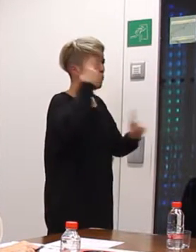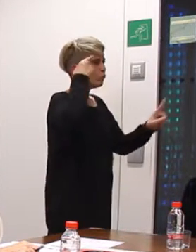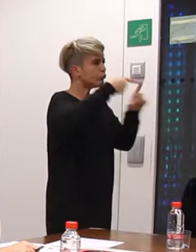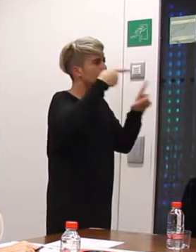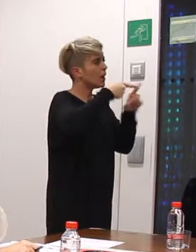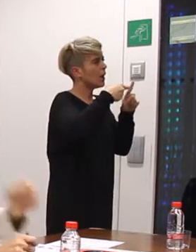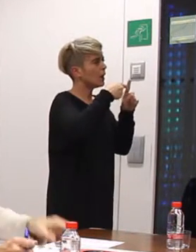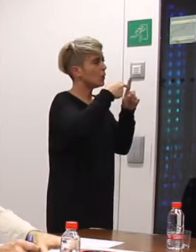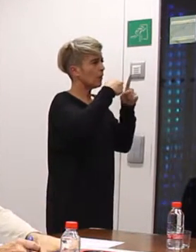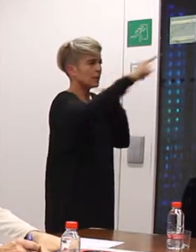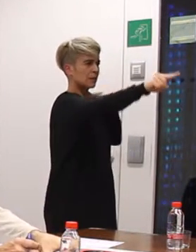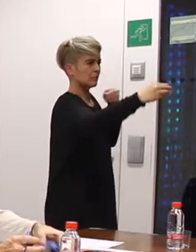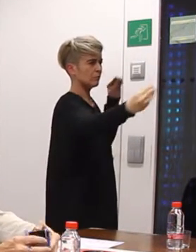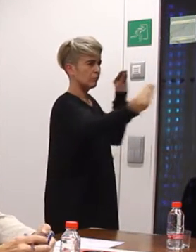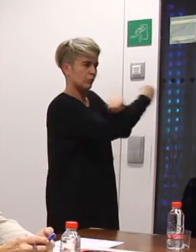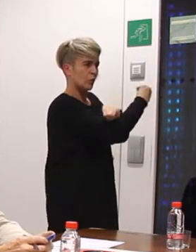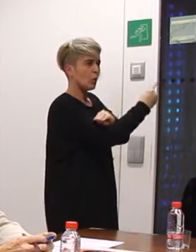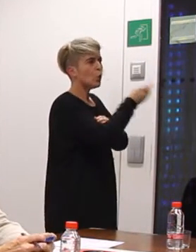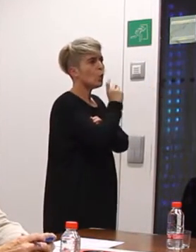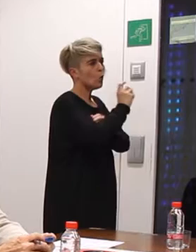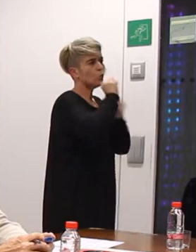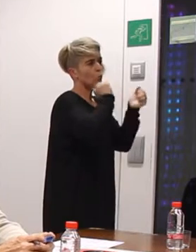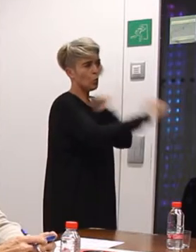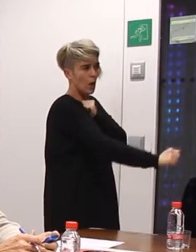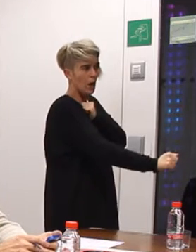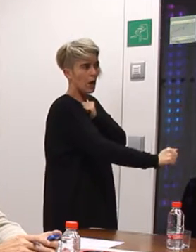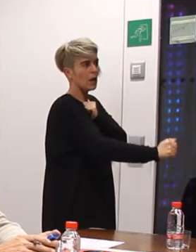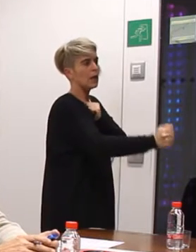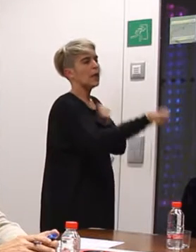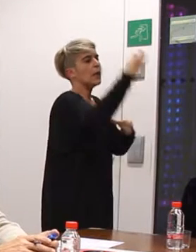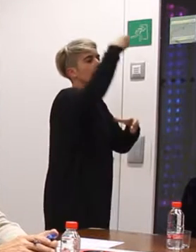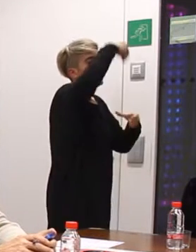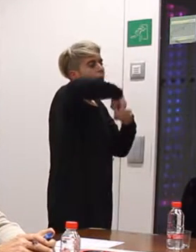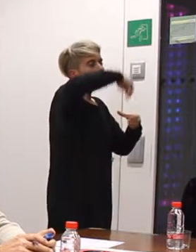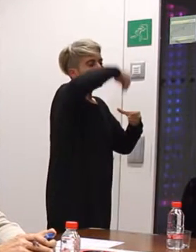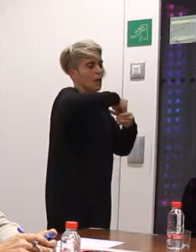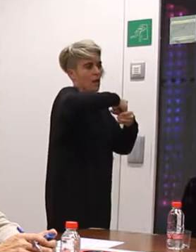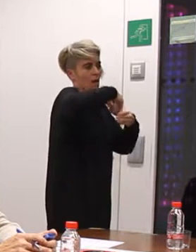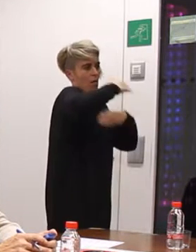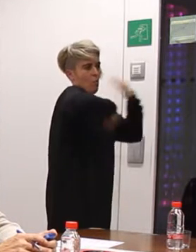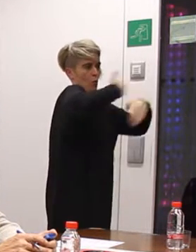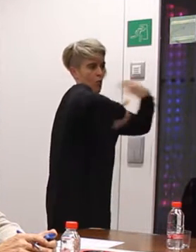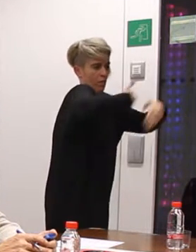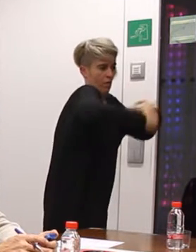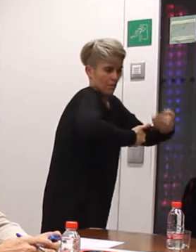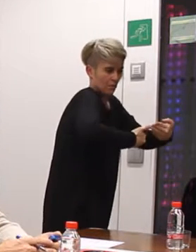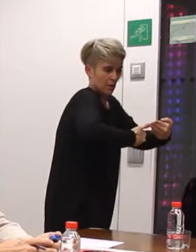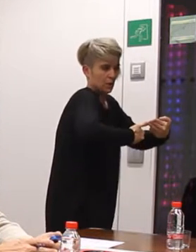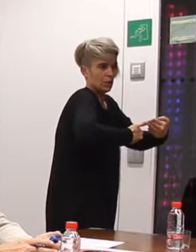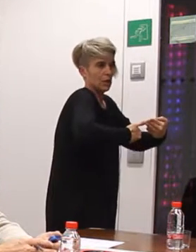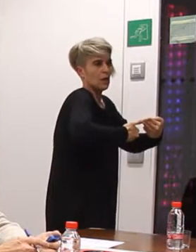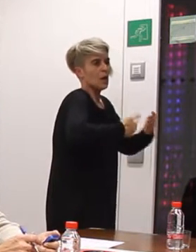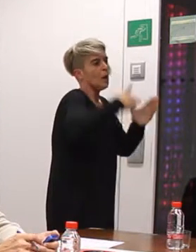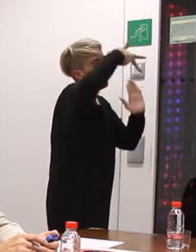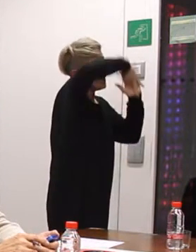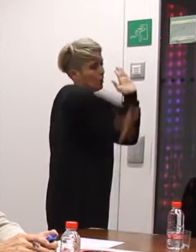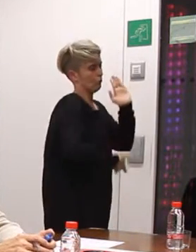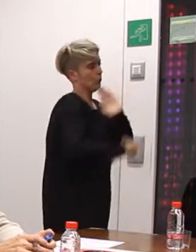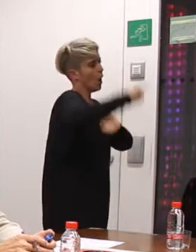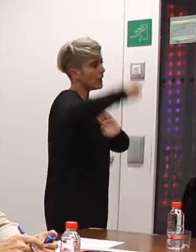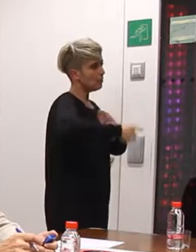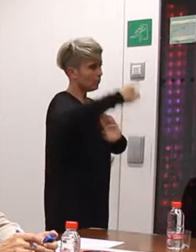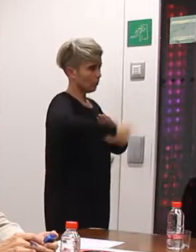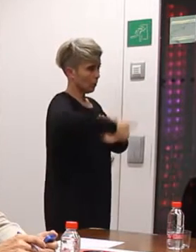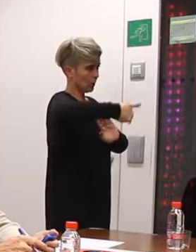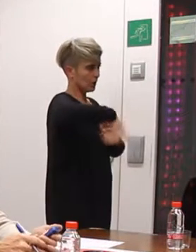las discrepancias, en fin, toda la interna del procedimiento para crear una norma importante en